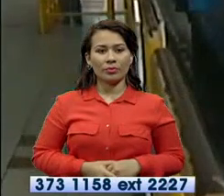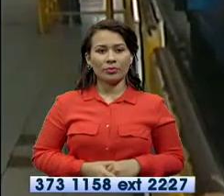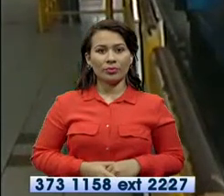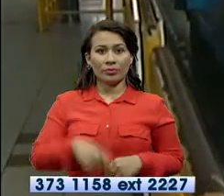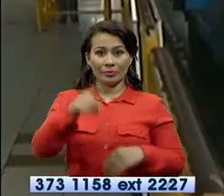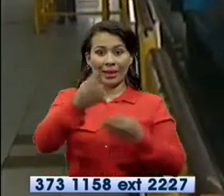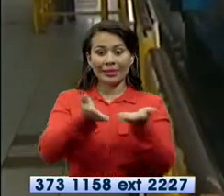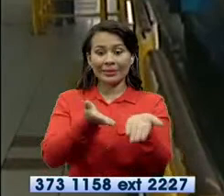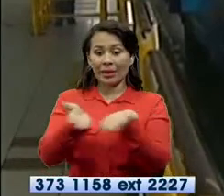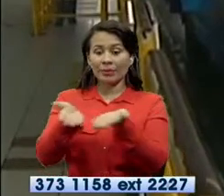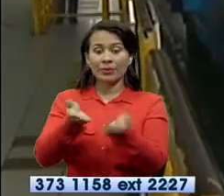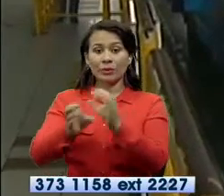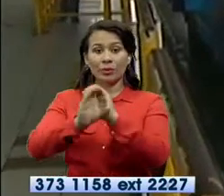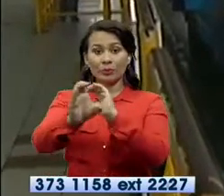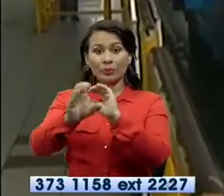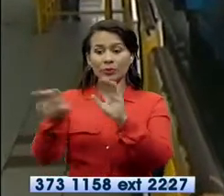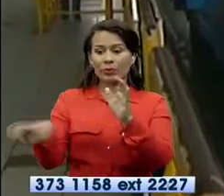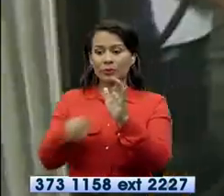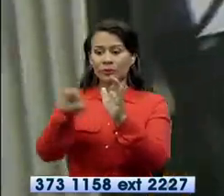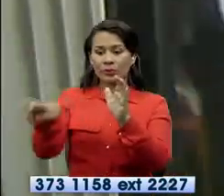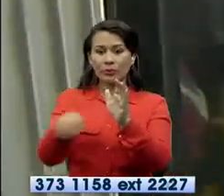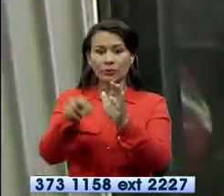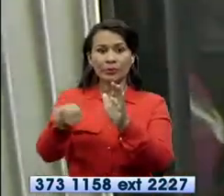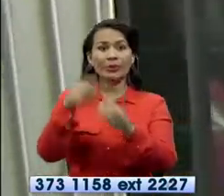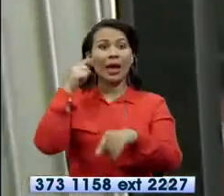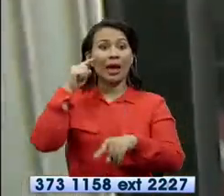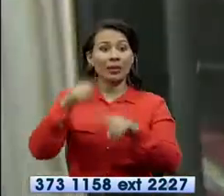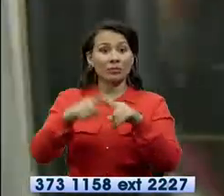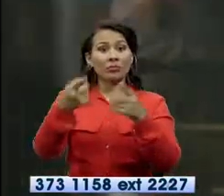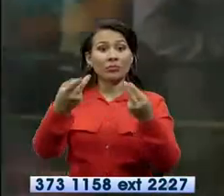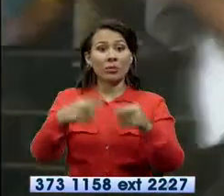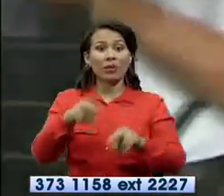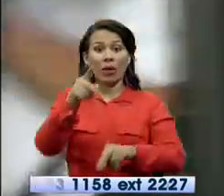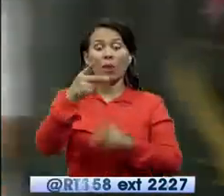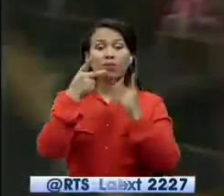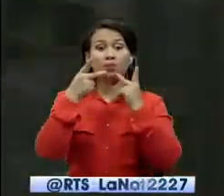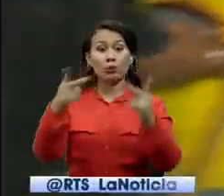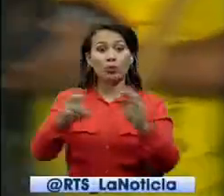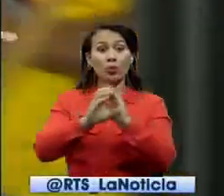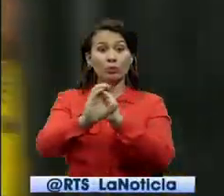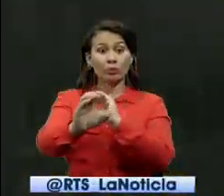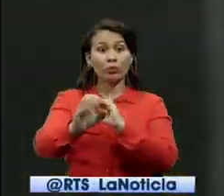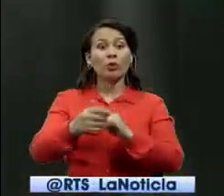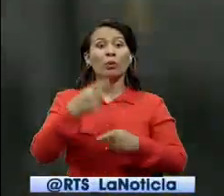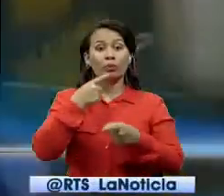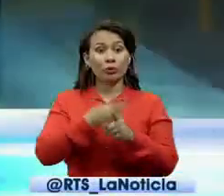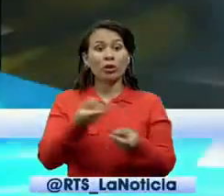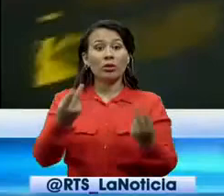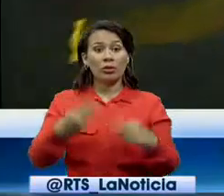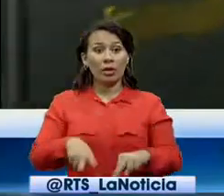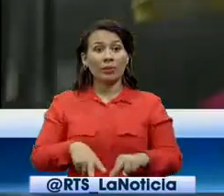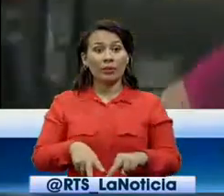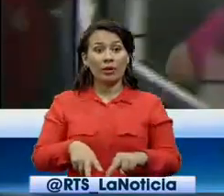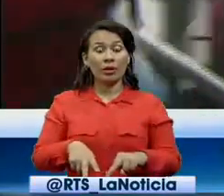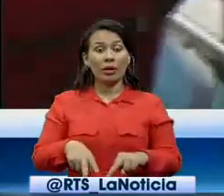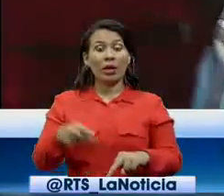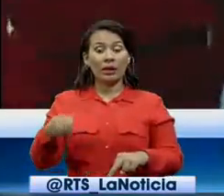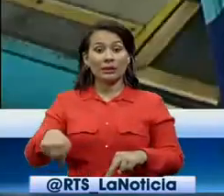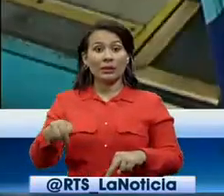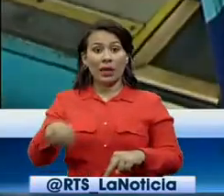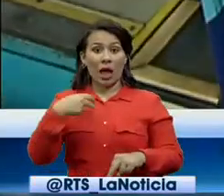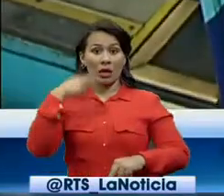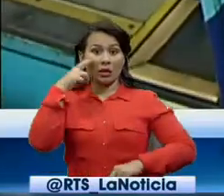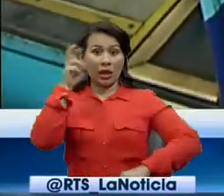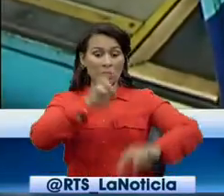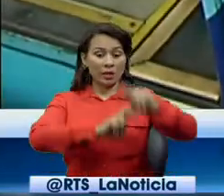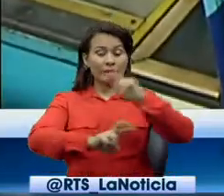El servicio de transporte masivo Metrovía es también transporte público urbano y por ello es parte del censo o